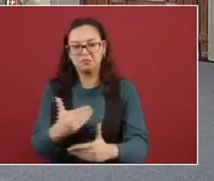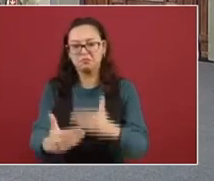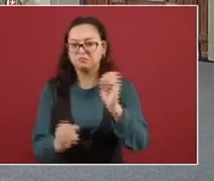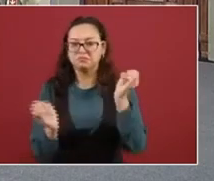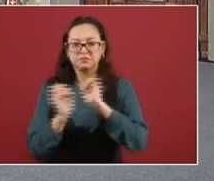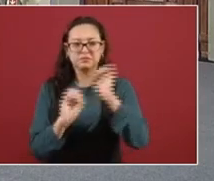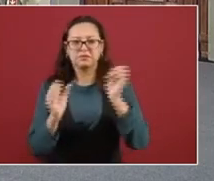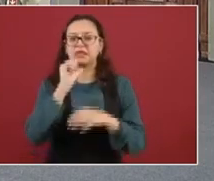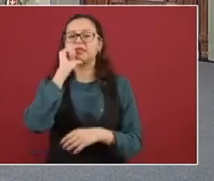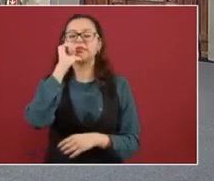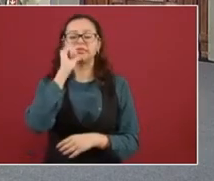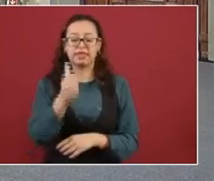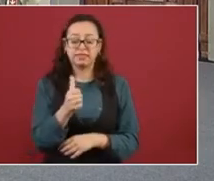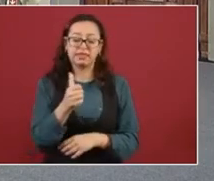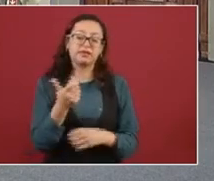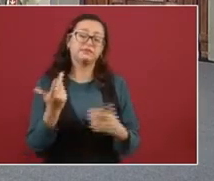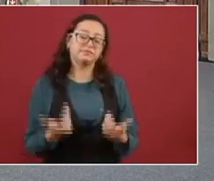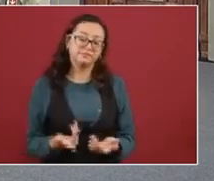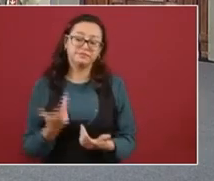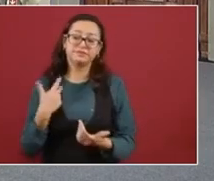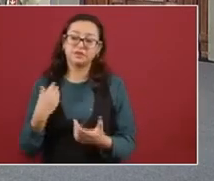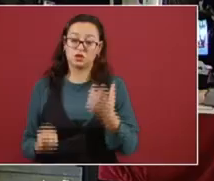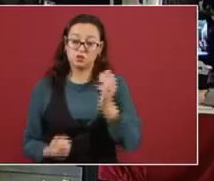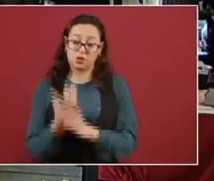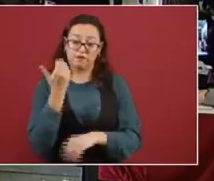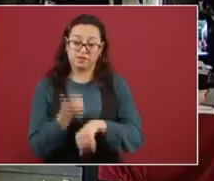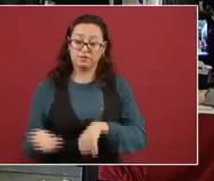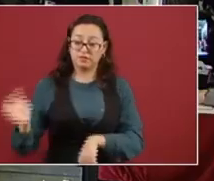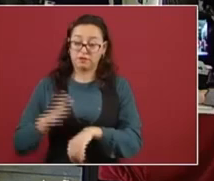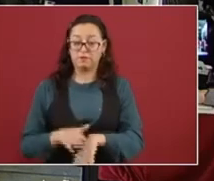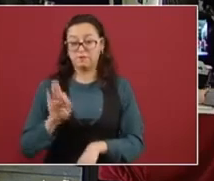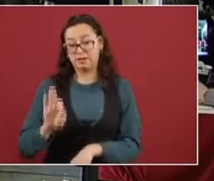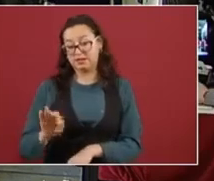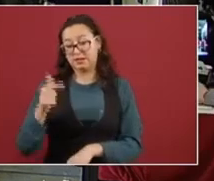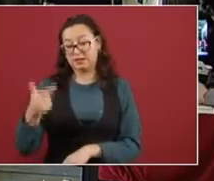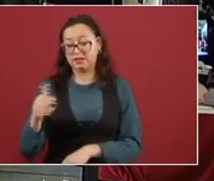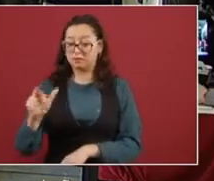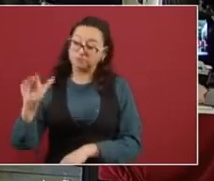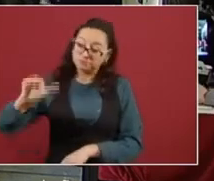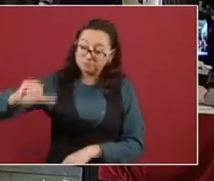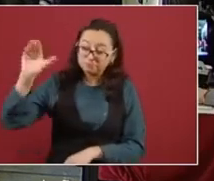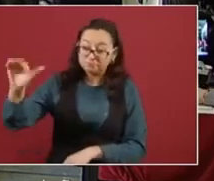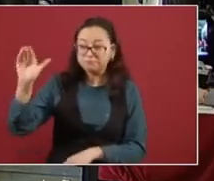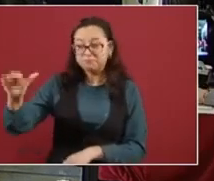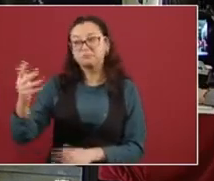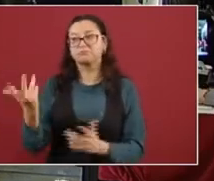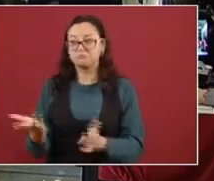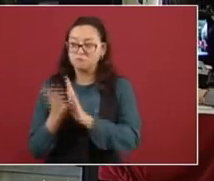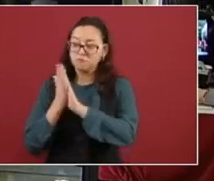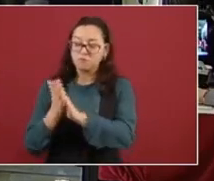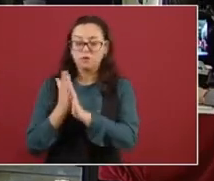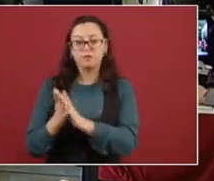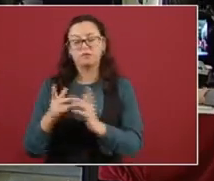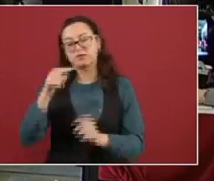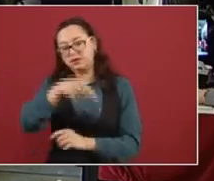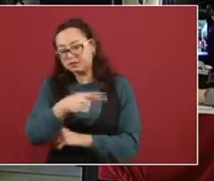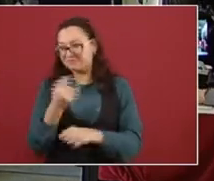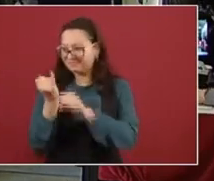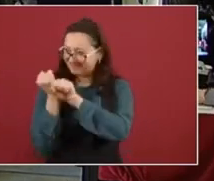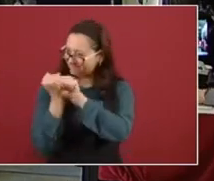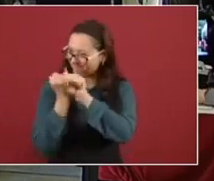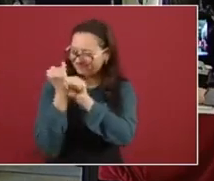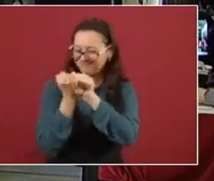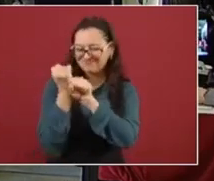piden a la Fiscalía de esta nueva administración agotar todas las líneas de investigación en el caso de